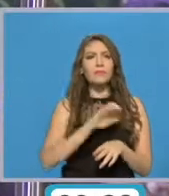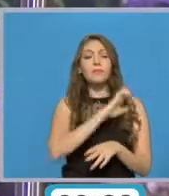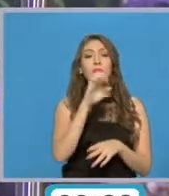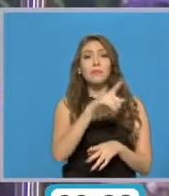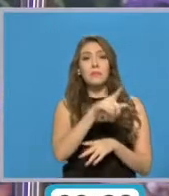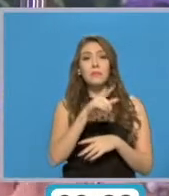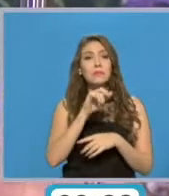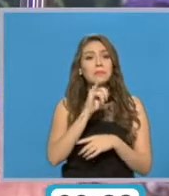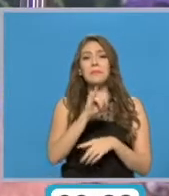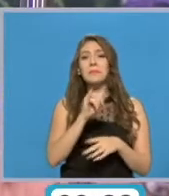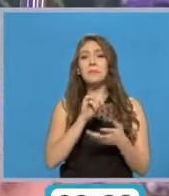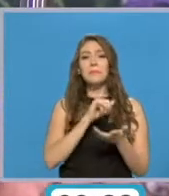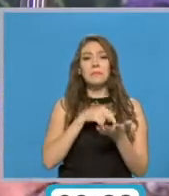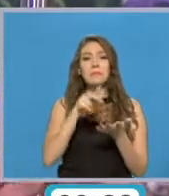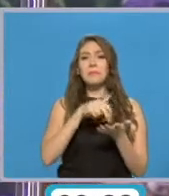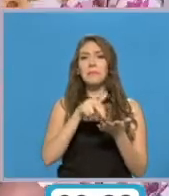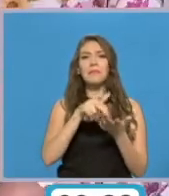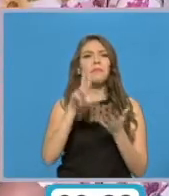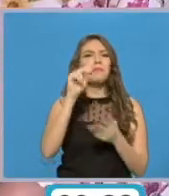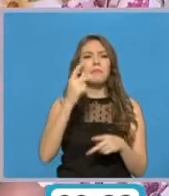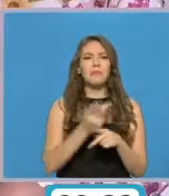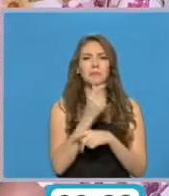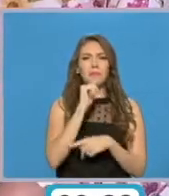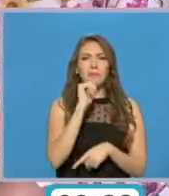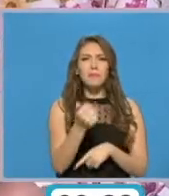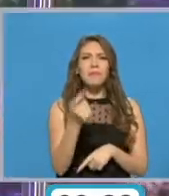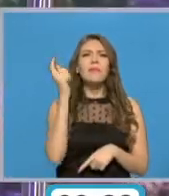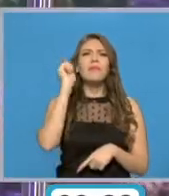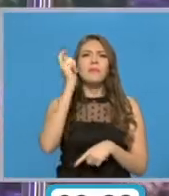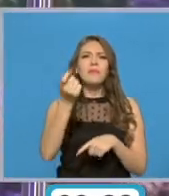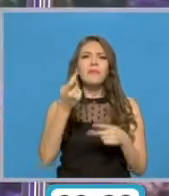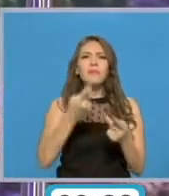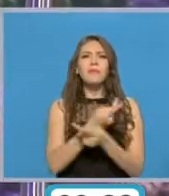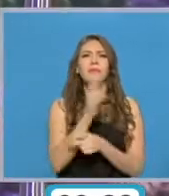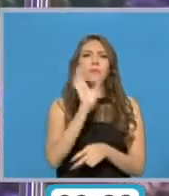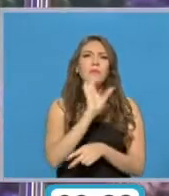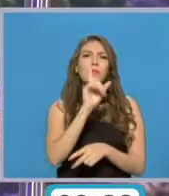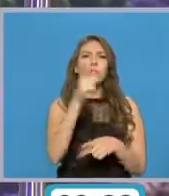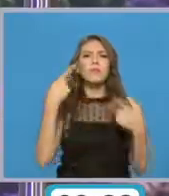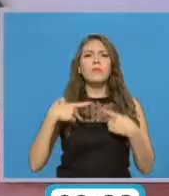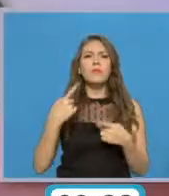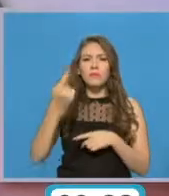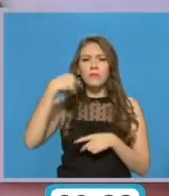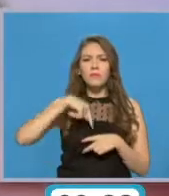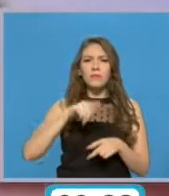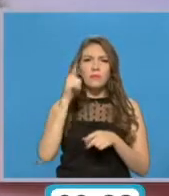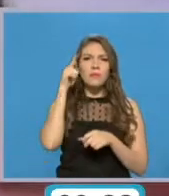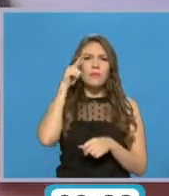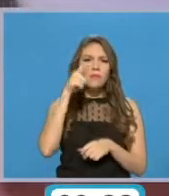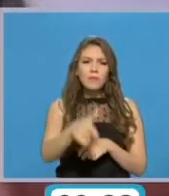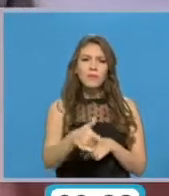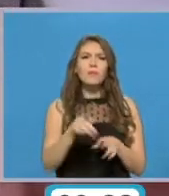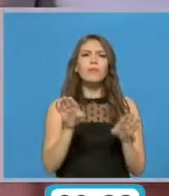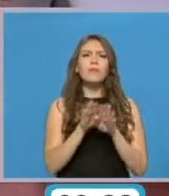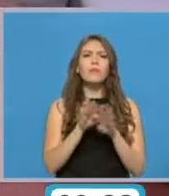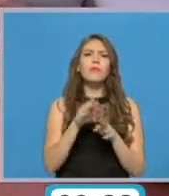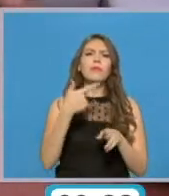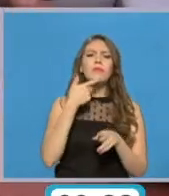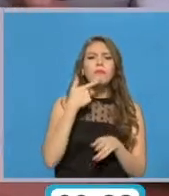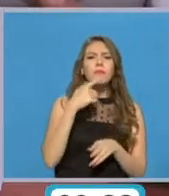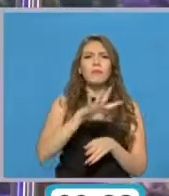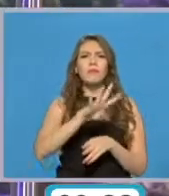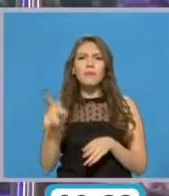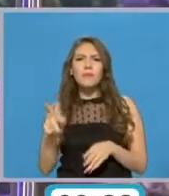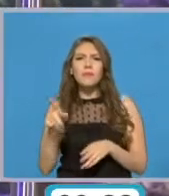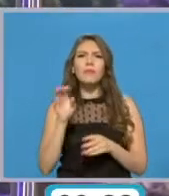ese camino, nada sucede. Pero ¿qué pasa cuando alguien se descubre a sí mismo como homosexual, lesbiana o gay,